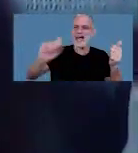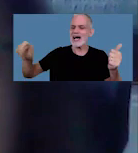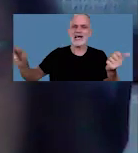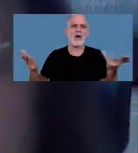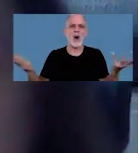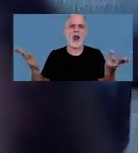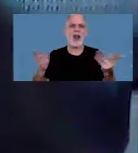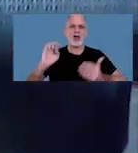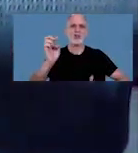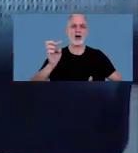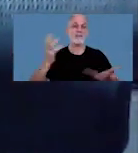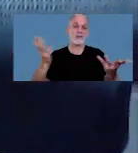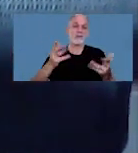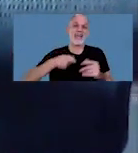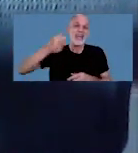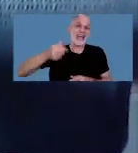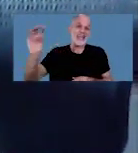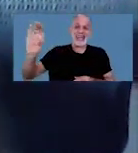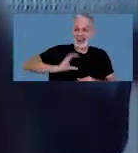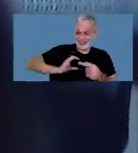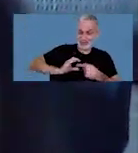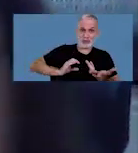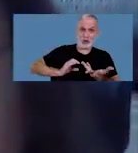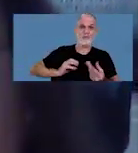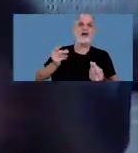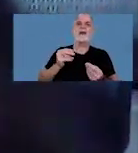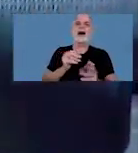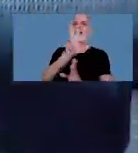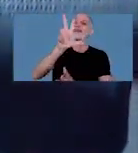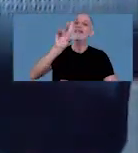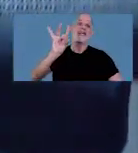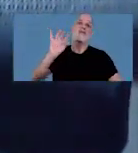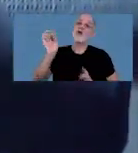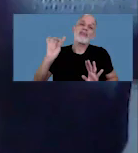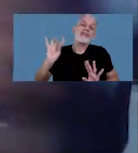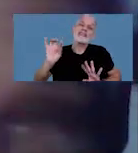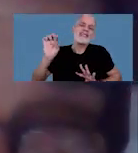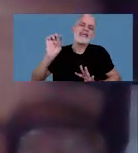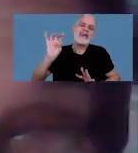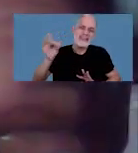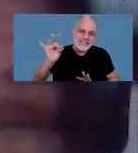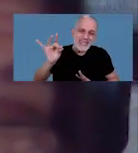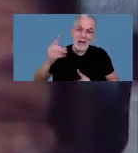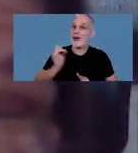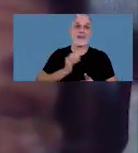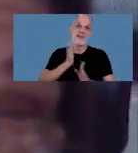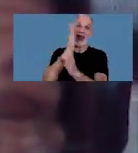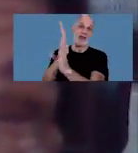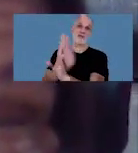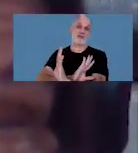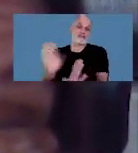ser al crédito que vos tengas al 31 de diciembre de cada año.